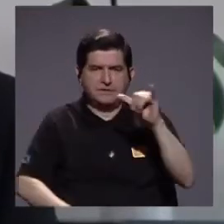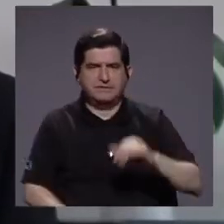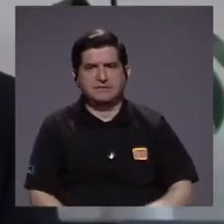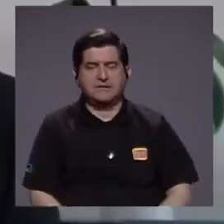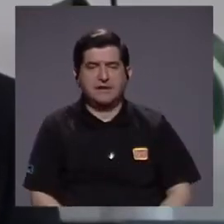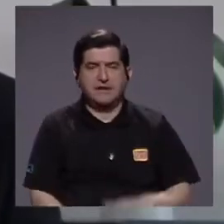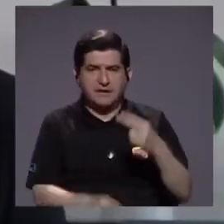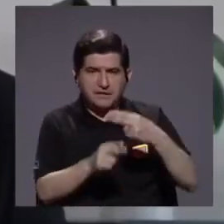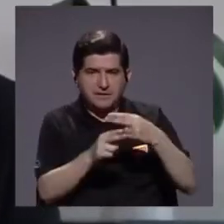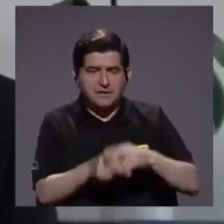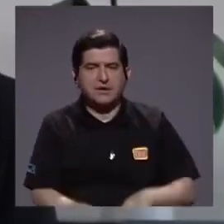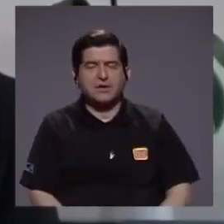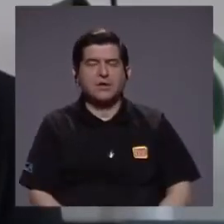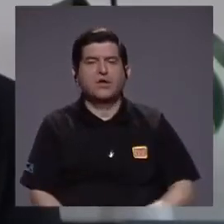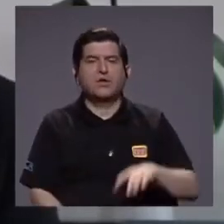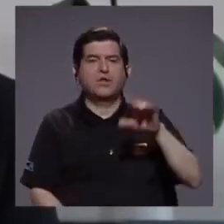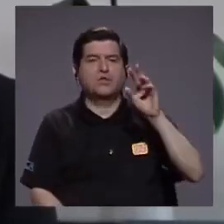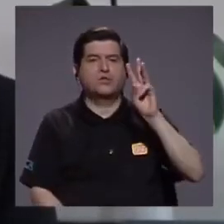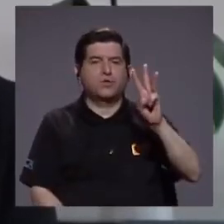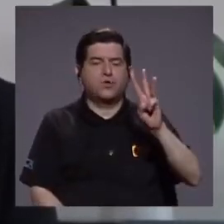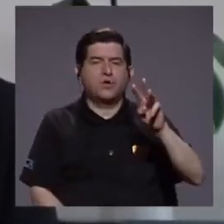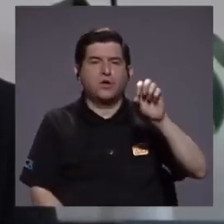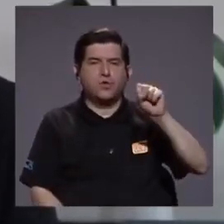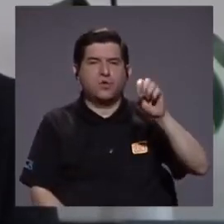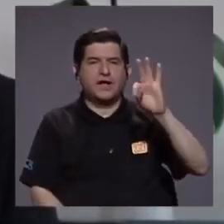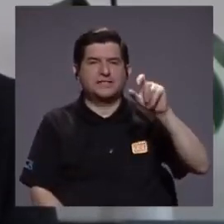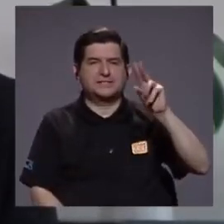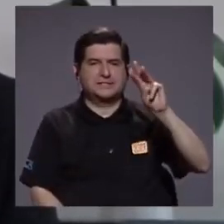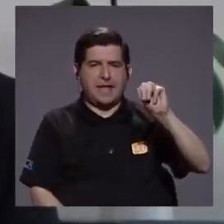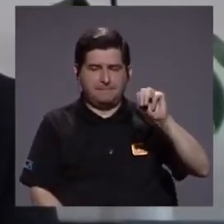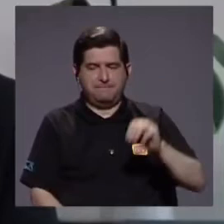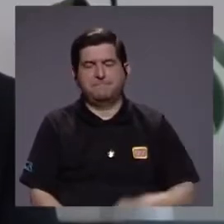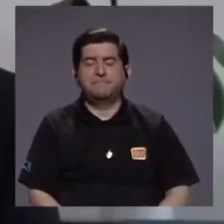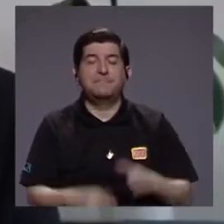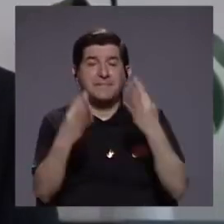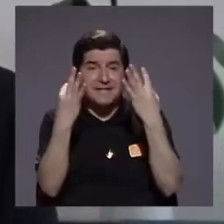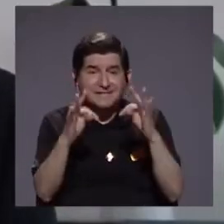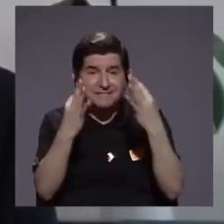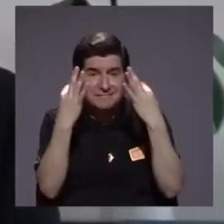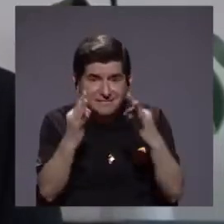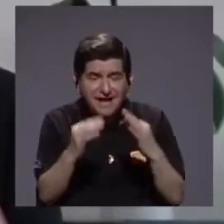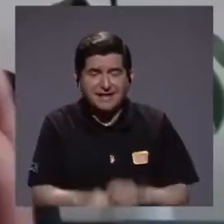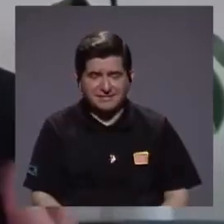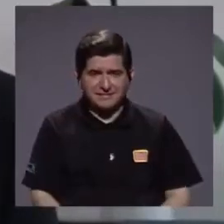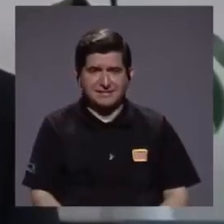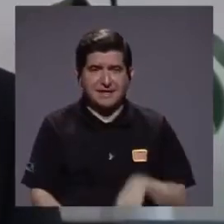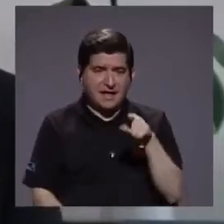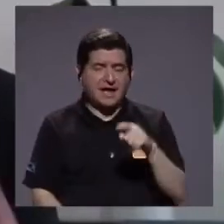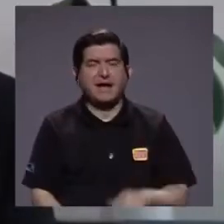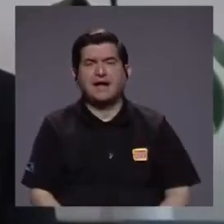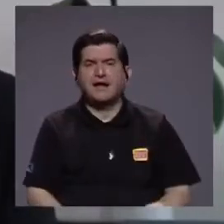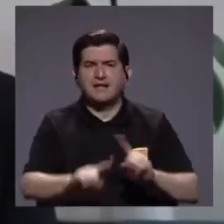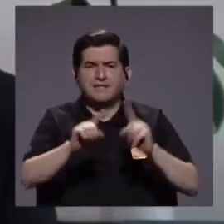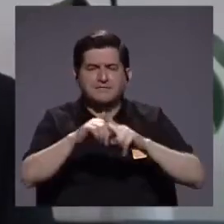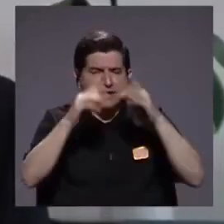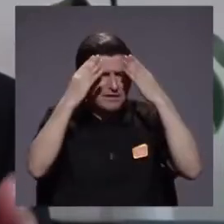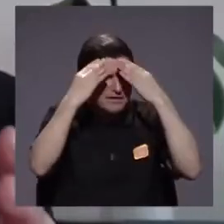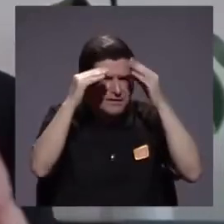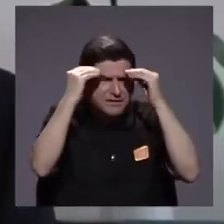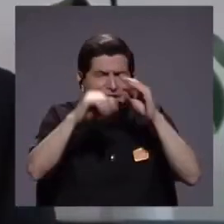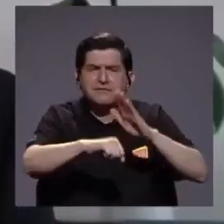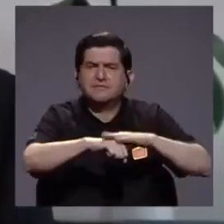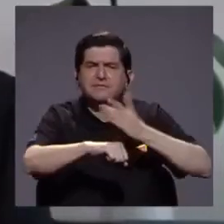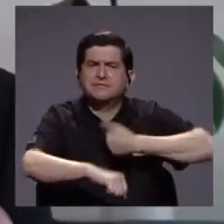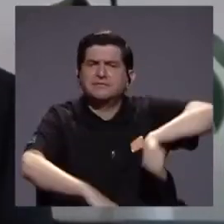y que se llama WSTEM, de Women in STEM, que busca generar una serie de datos que nos